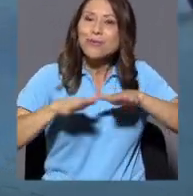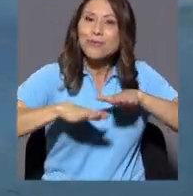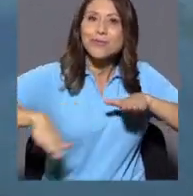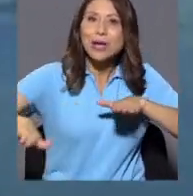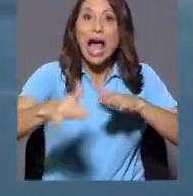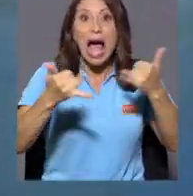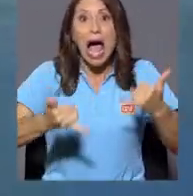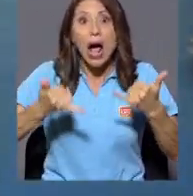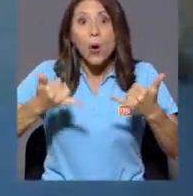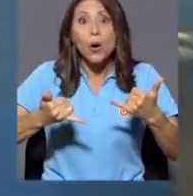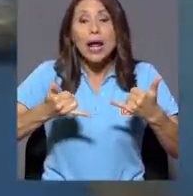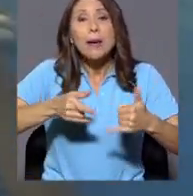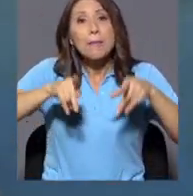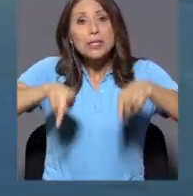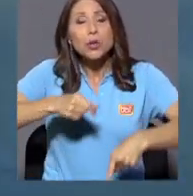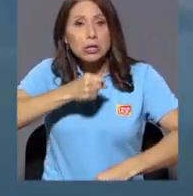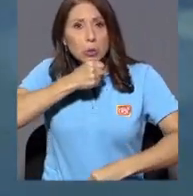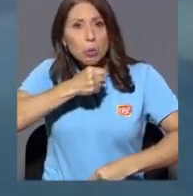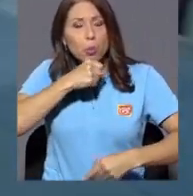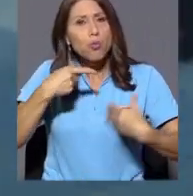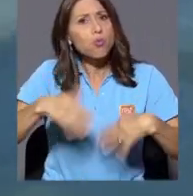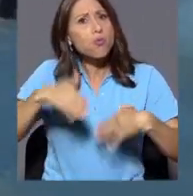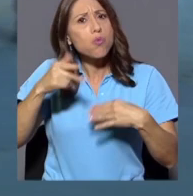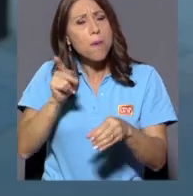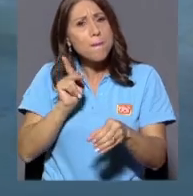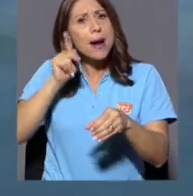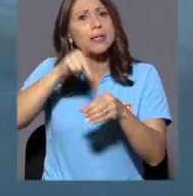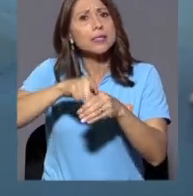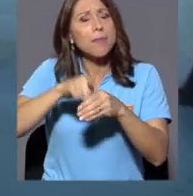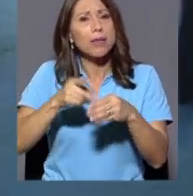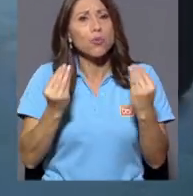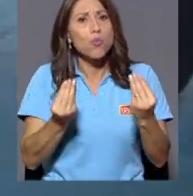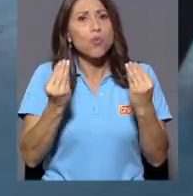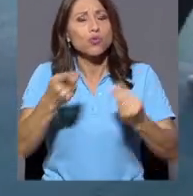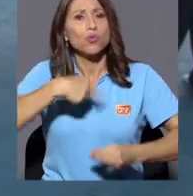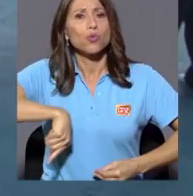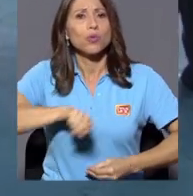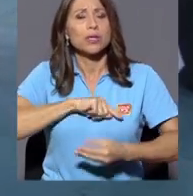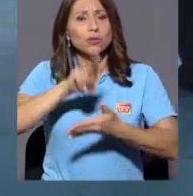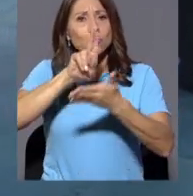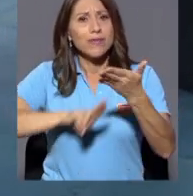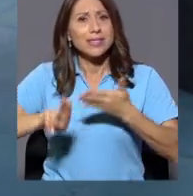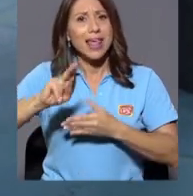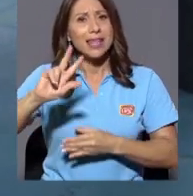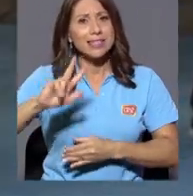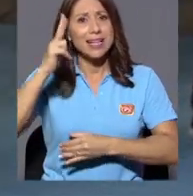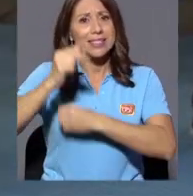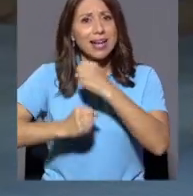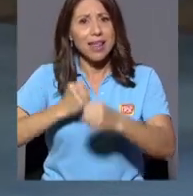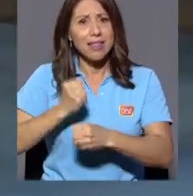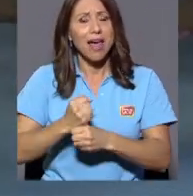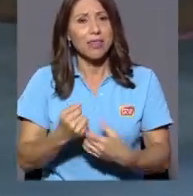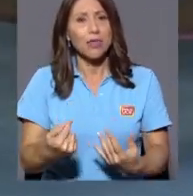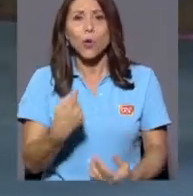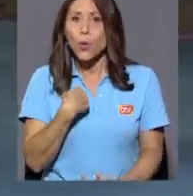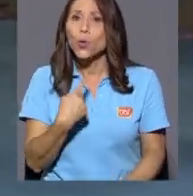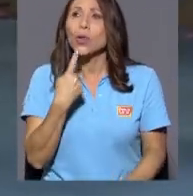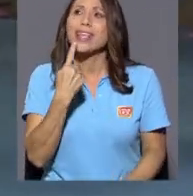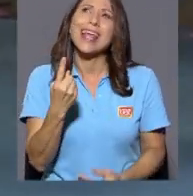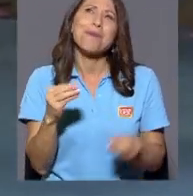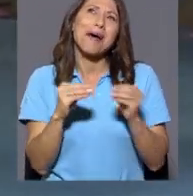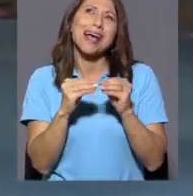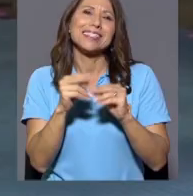participando enormemente en las universidades nuestras y uno diría oa veces desde el punto de vista más